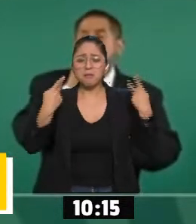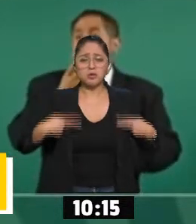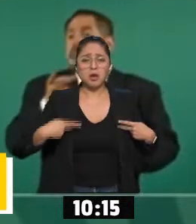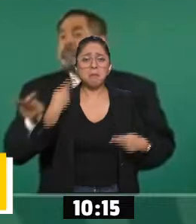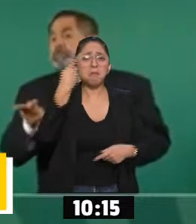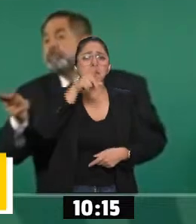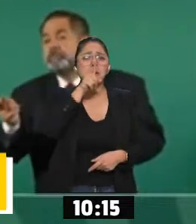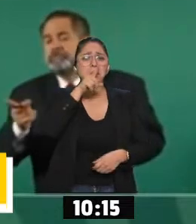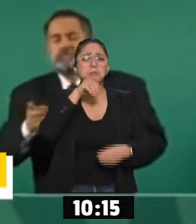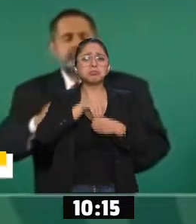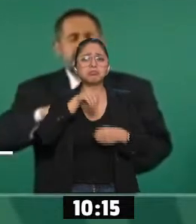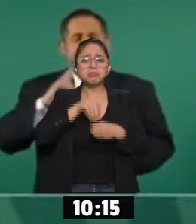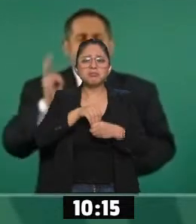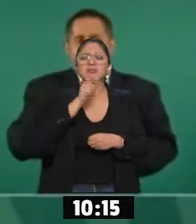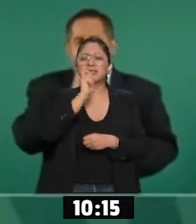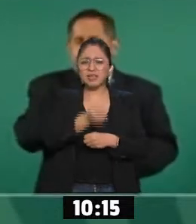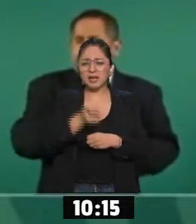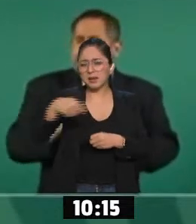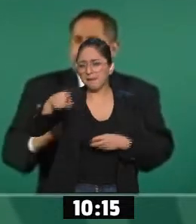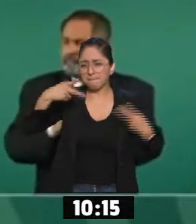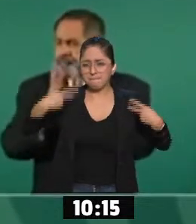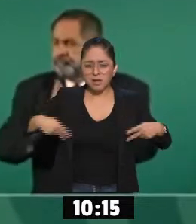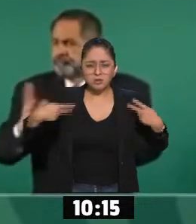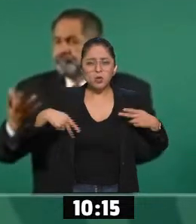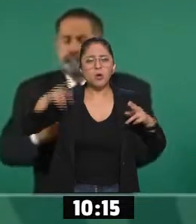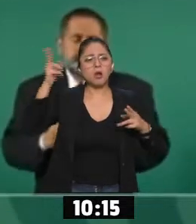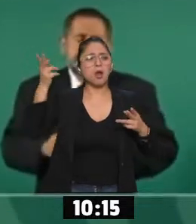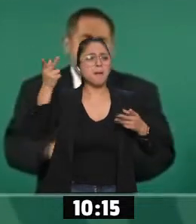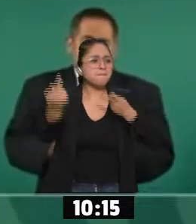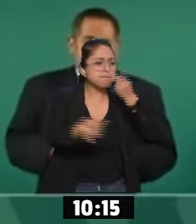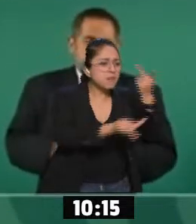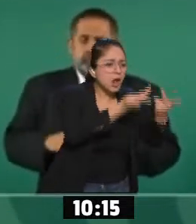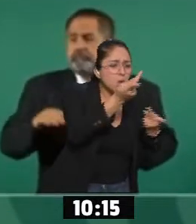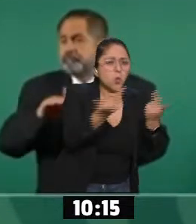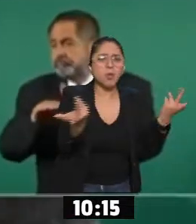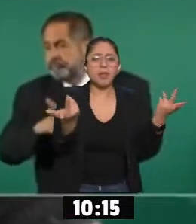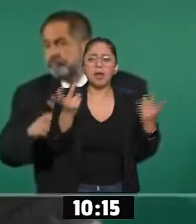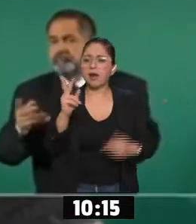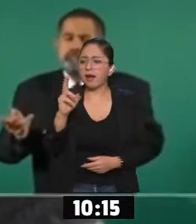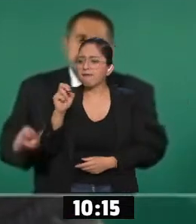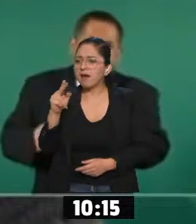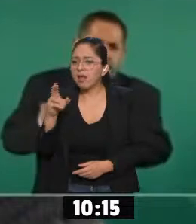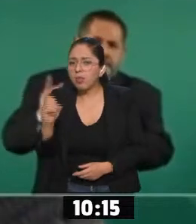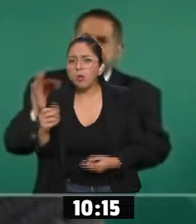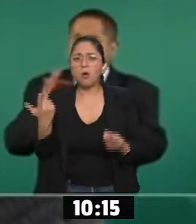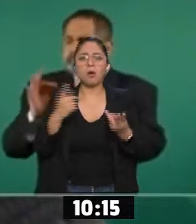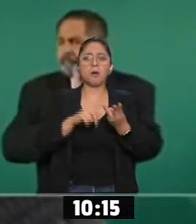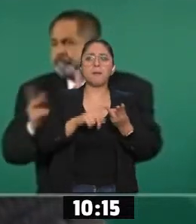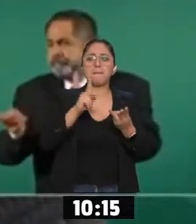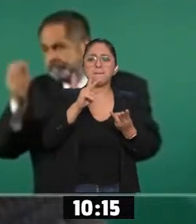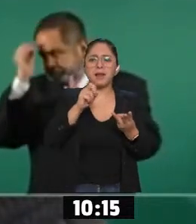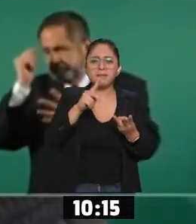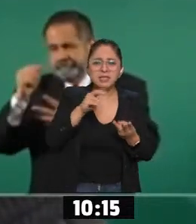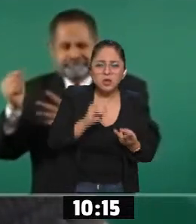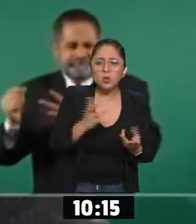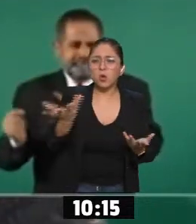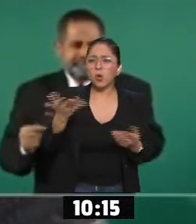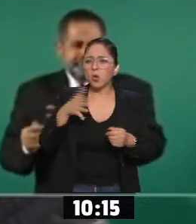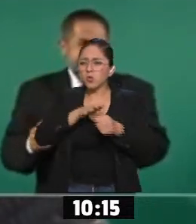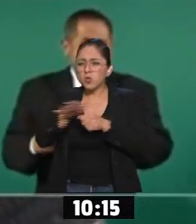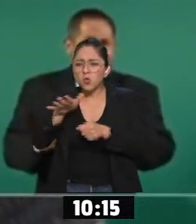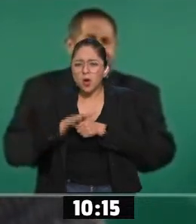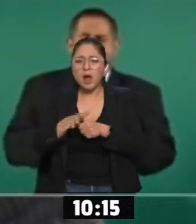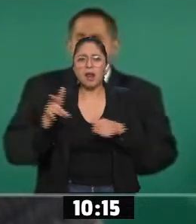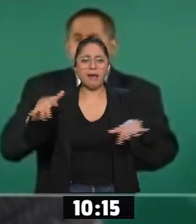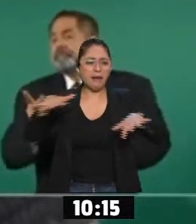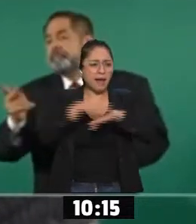de la democracia participativa. ¿Qué la consulta? ¿Qué el referéndum? ¿Qué el plebiscito? ¿Qué la